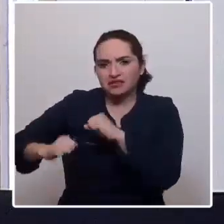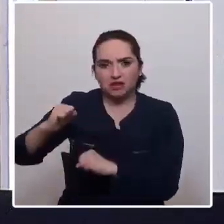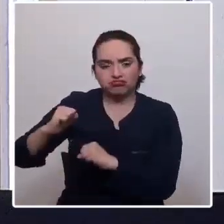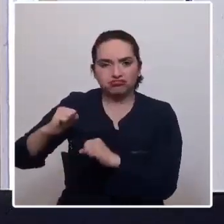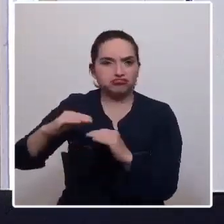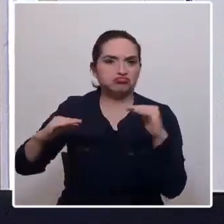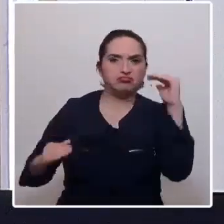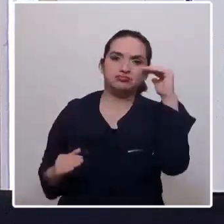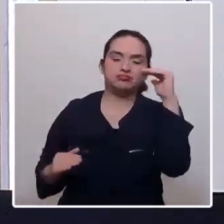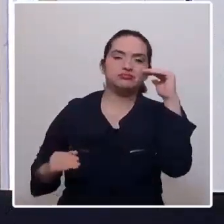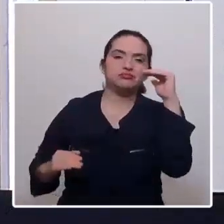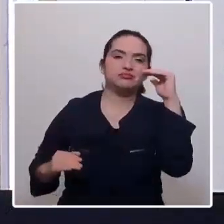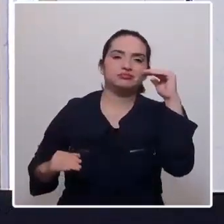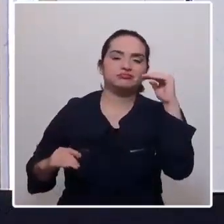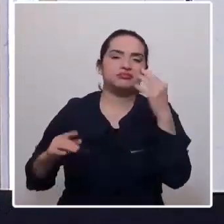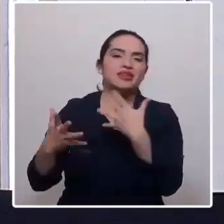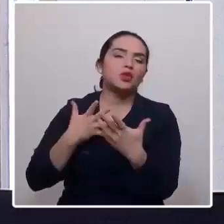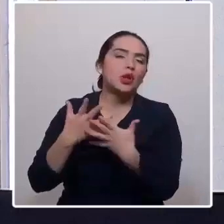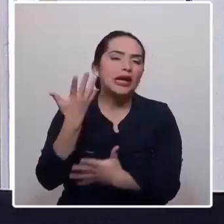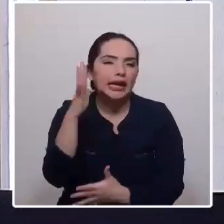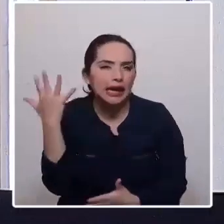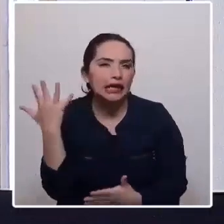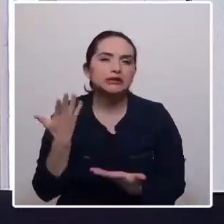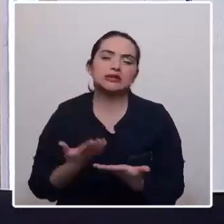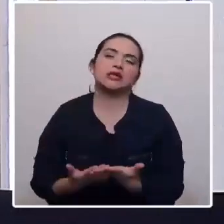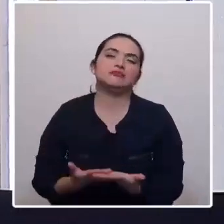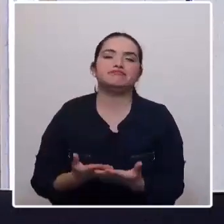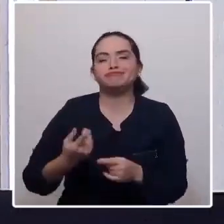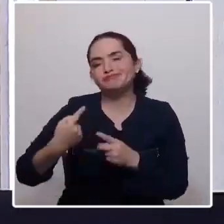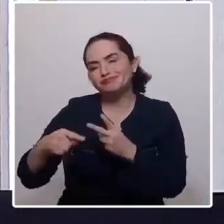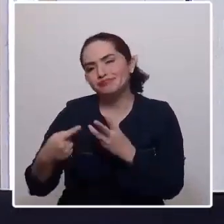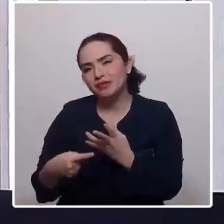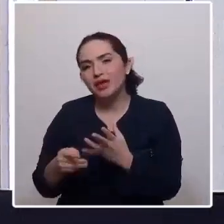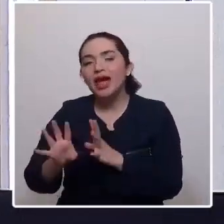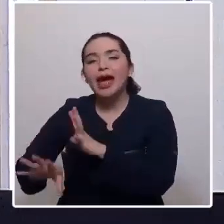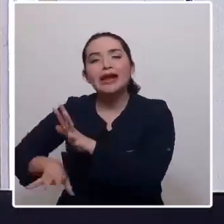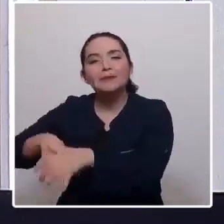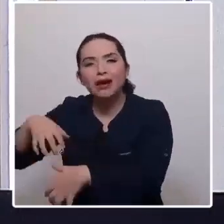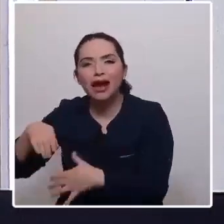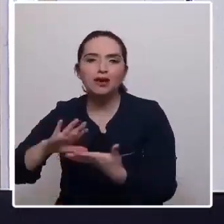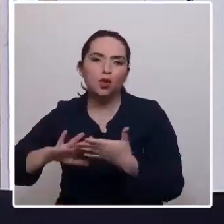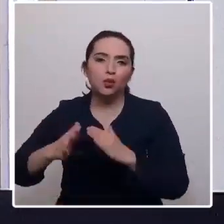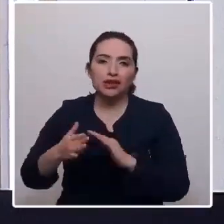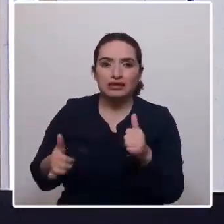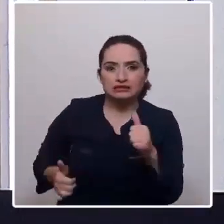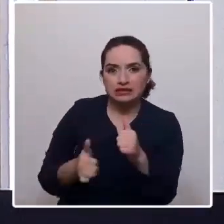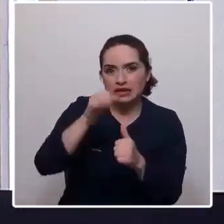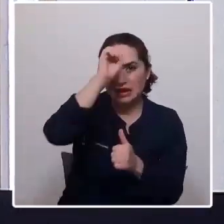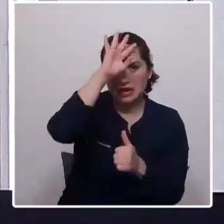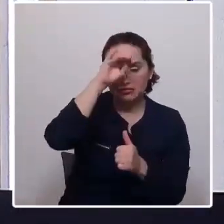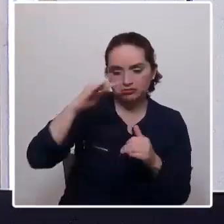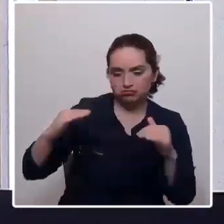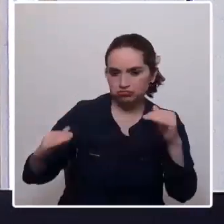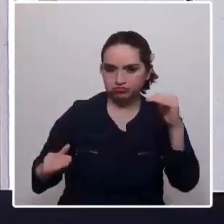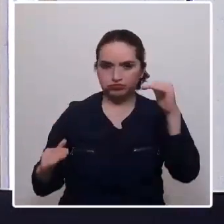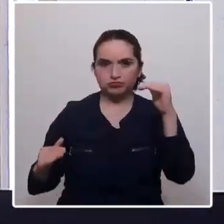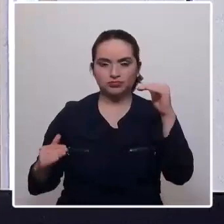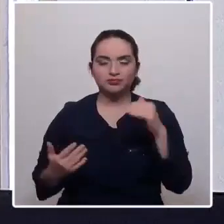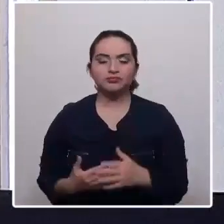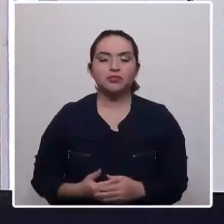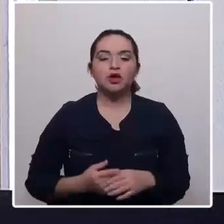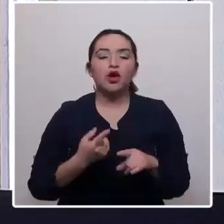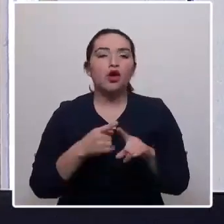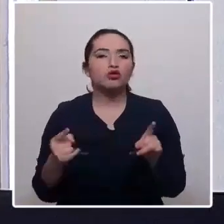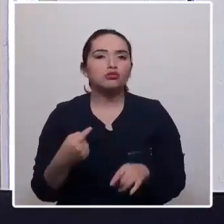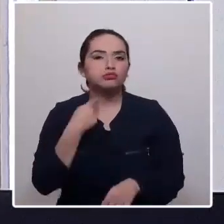desplazando a un lugar secundario al medio ambiente, a las aguas, a las comunidades locales cercanas a los yacimientos. Otro defecto que ha presentado el